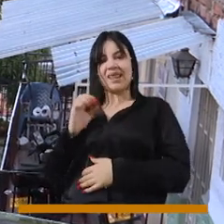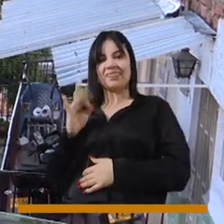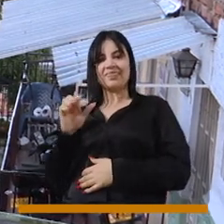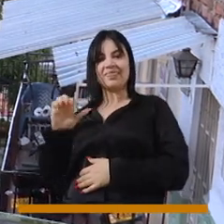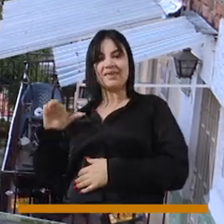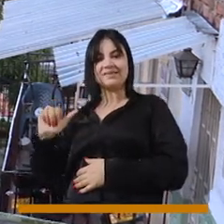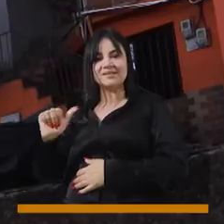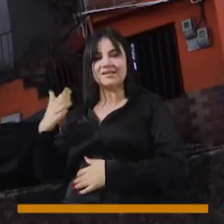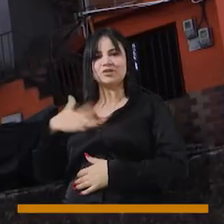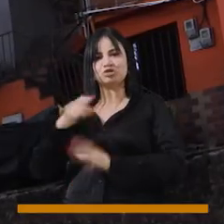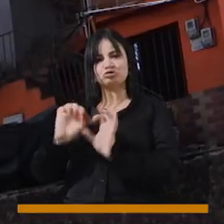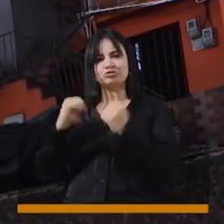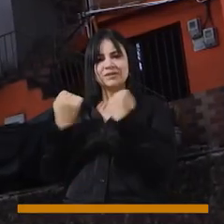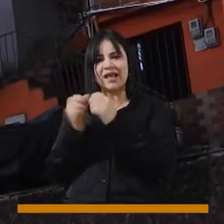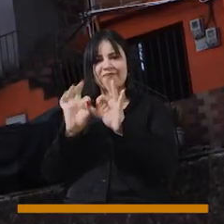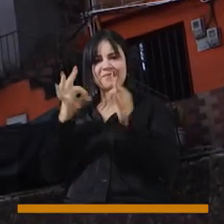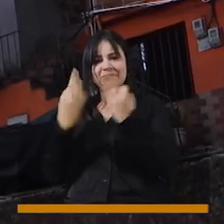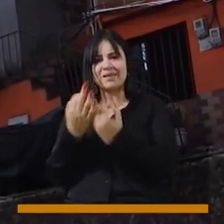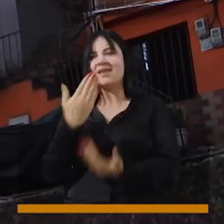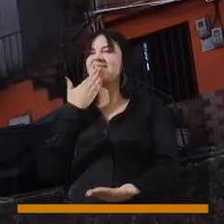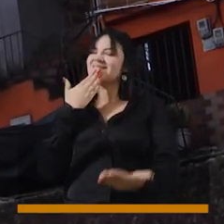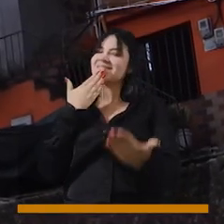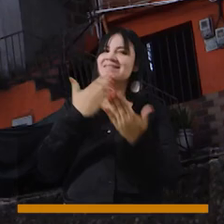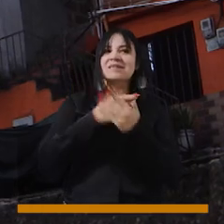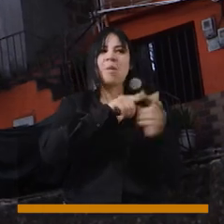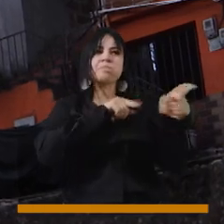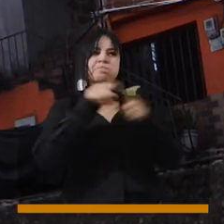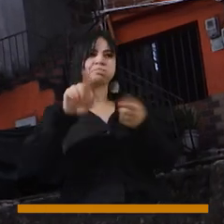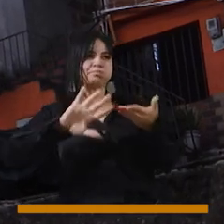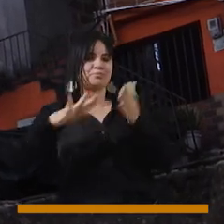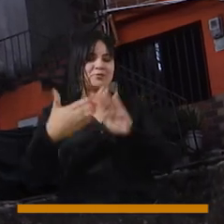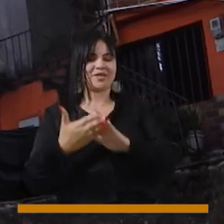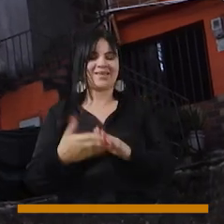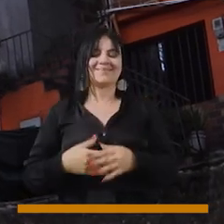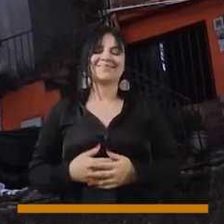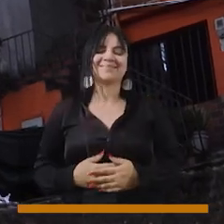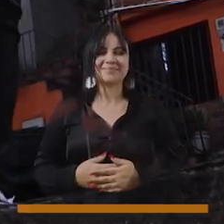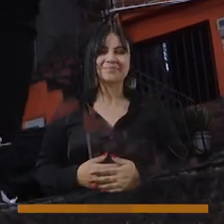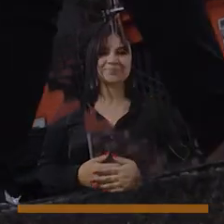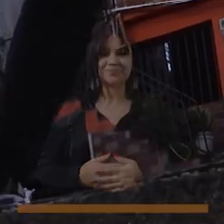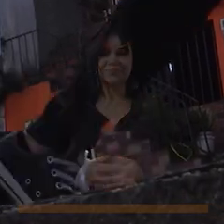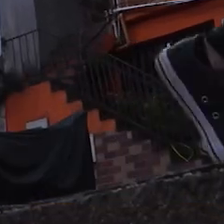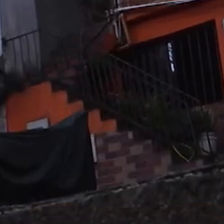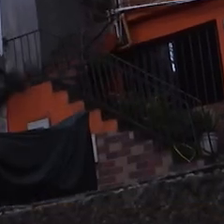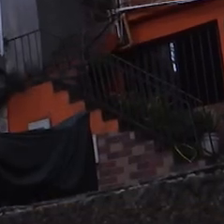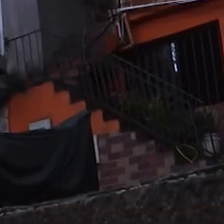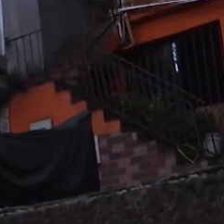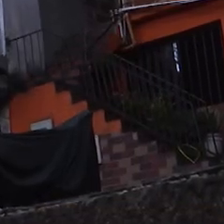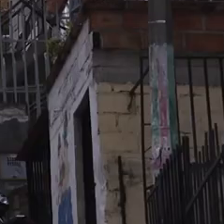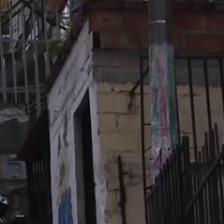Como Leticia Orrego, la concejal de la familia, estoy aquí agradeciendo directamente a las comunidades.